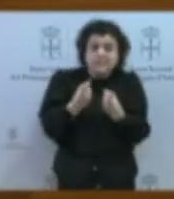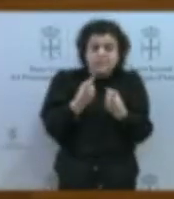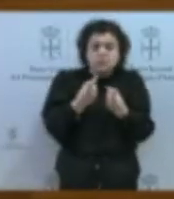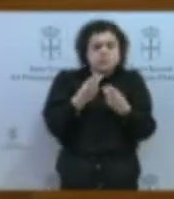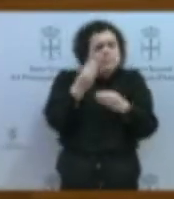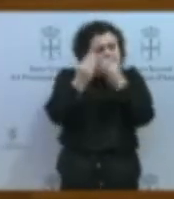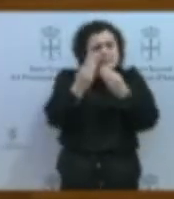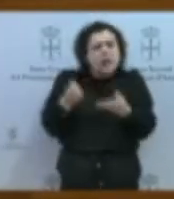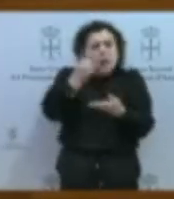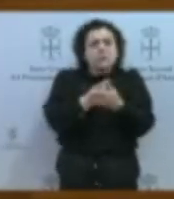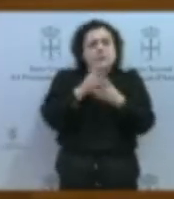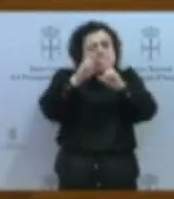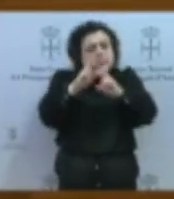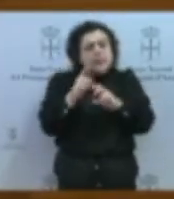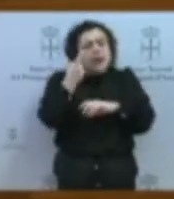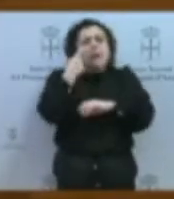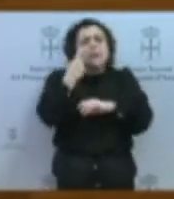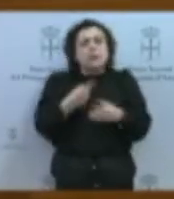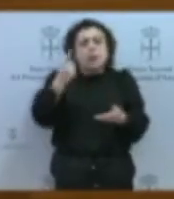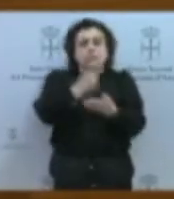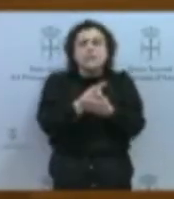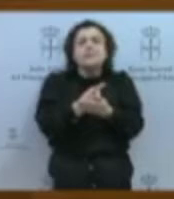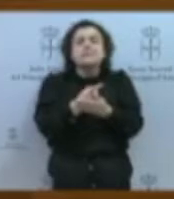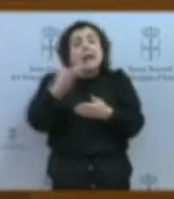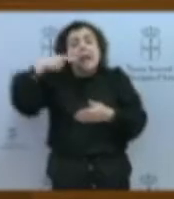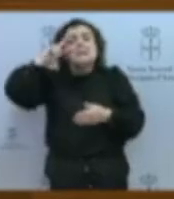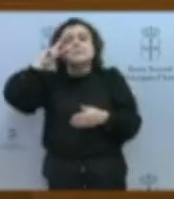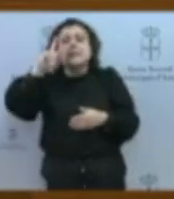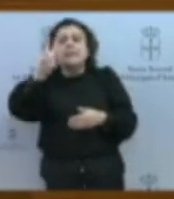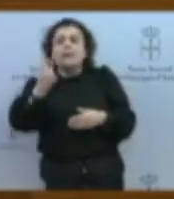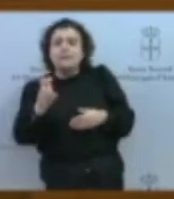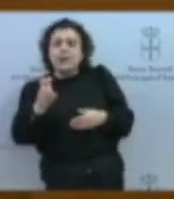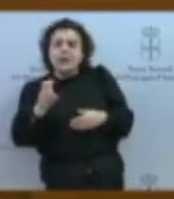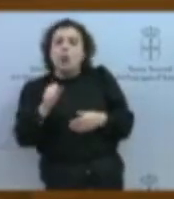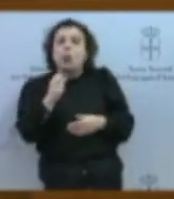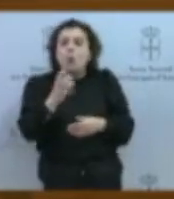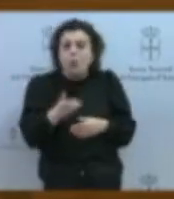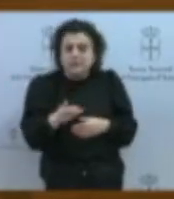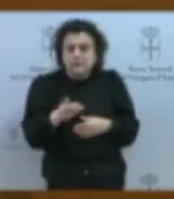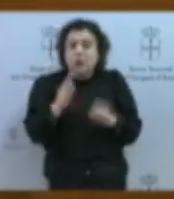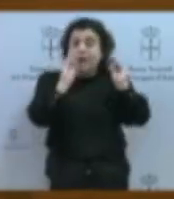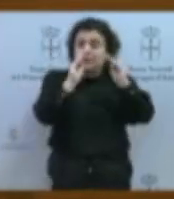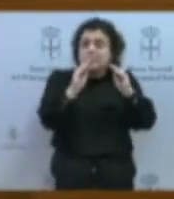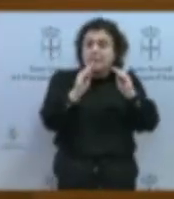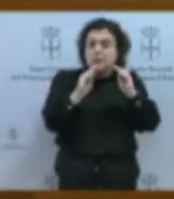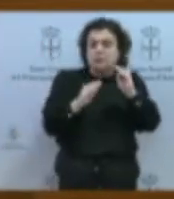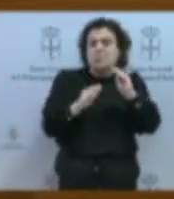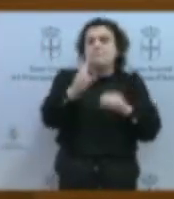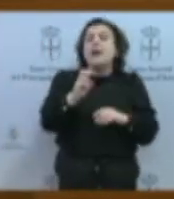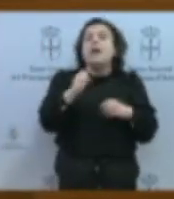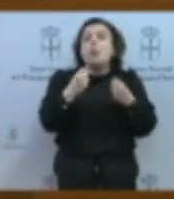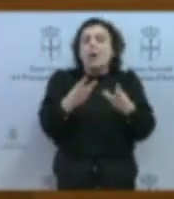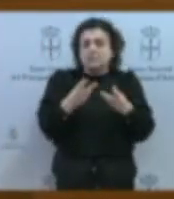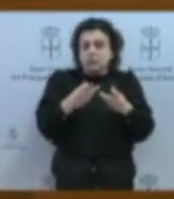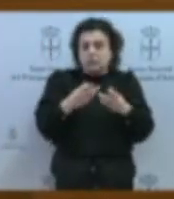la experiencia y la formación en un proceso de oposición, y si tendríamos que ir caminando hacia un nuevo modelo